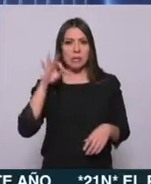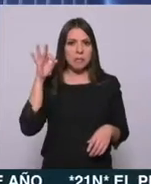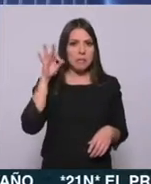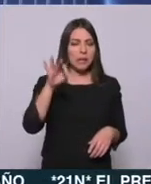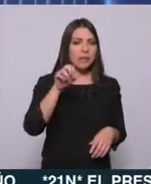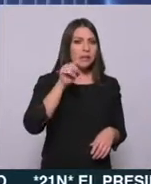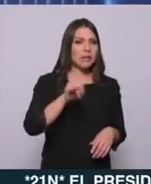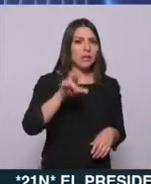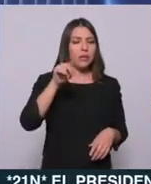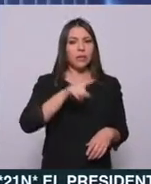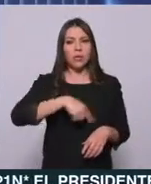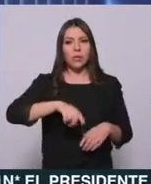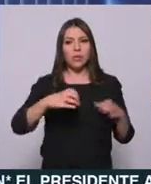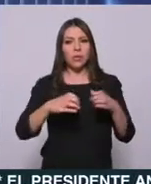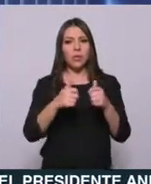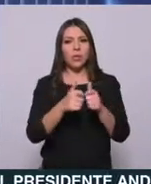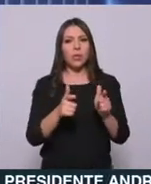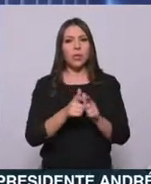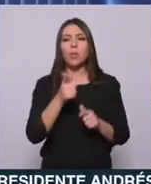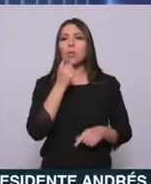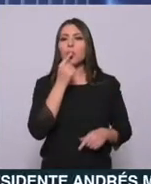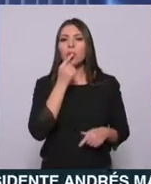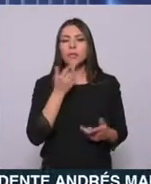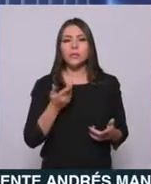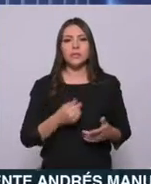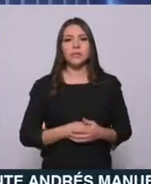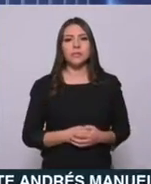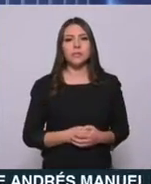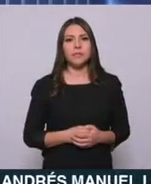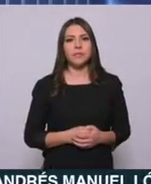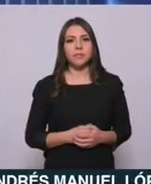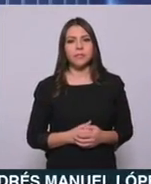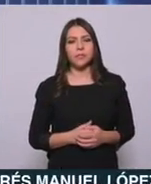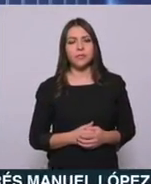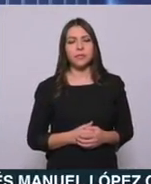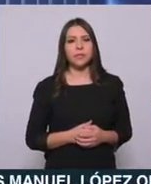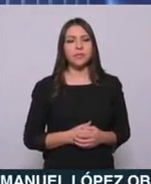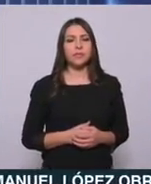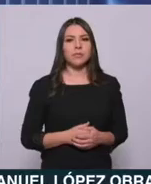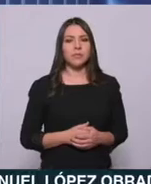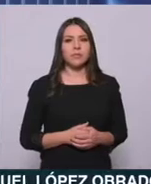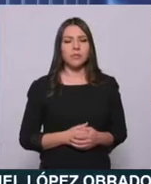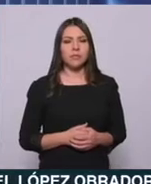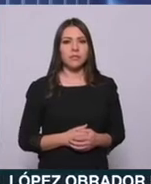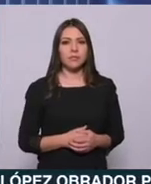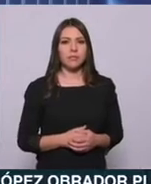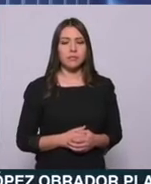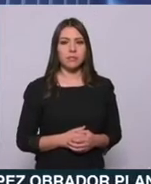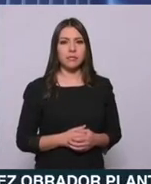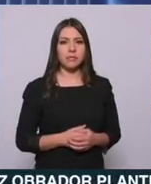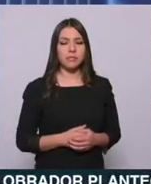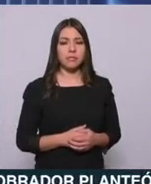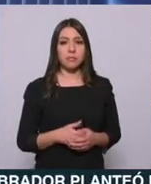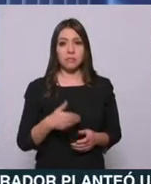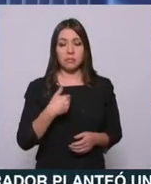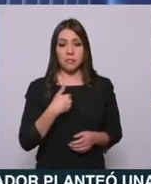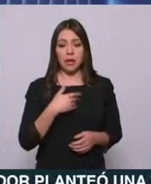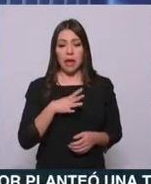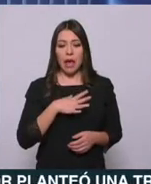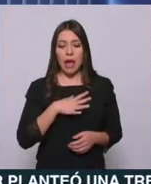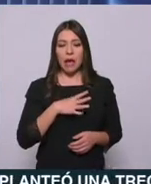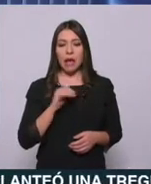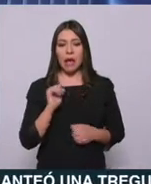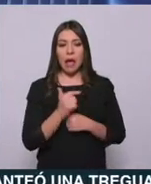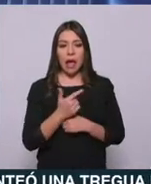en estas movilizaciones que están realizando los efectivos? Mira, yo sinceramente pues no tengo ningún elemento para pensar eso, y más